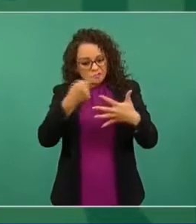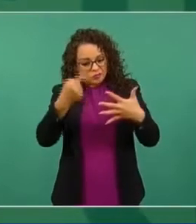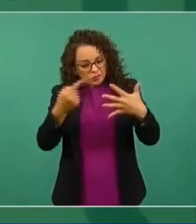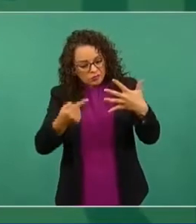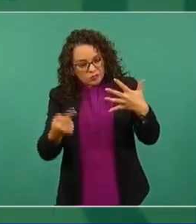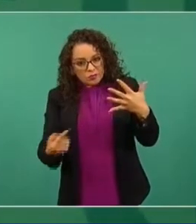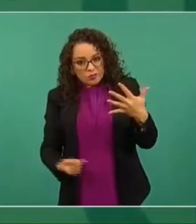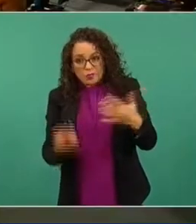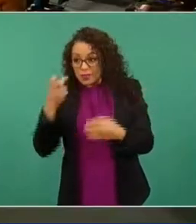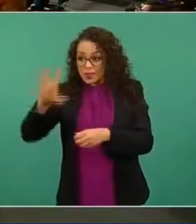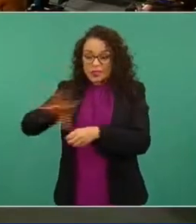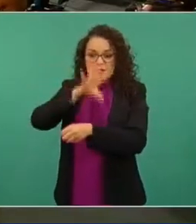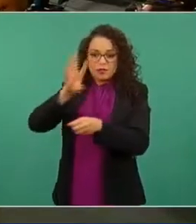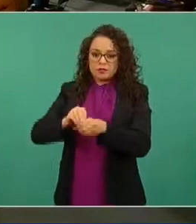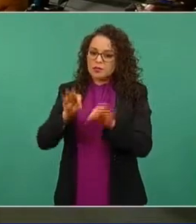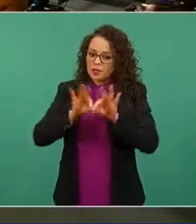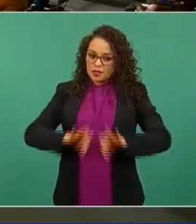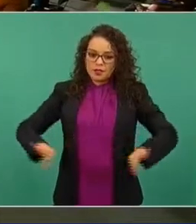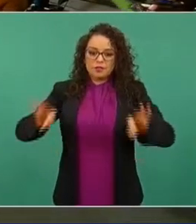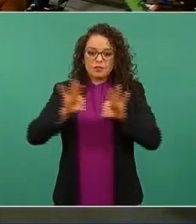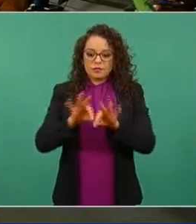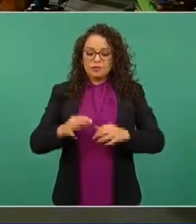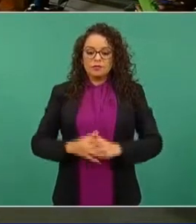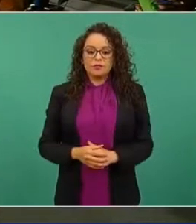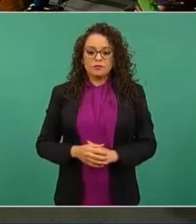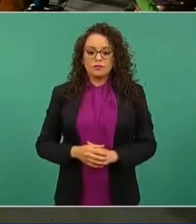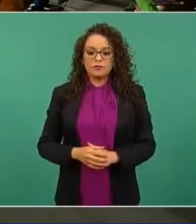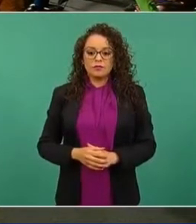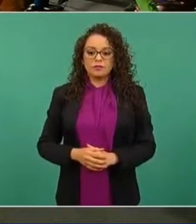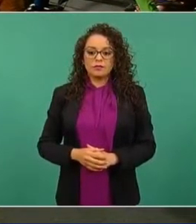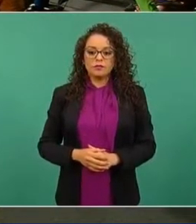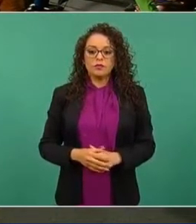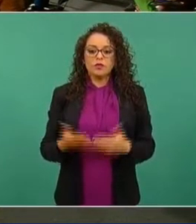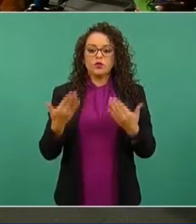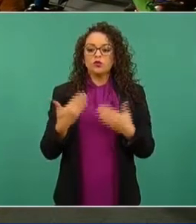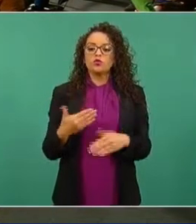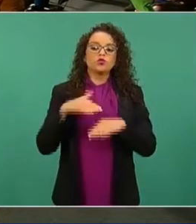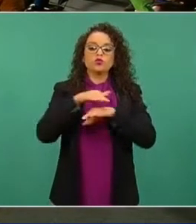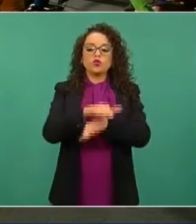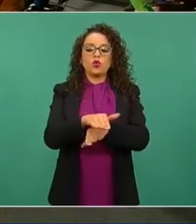todas estas cosas. Y acerca del modelo